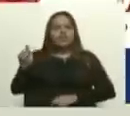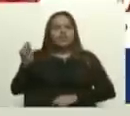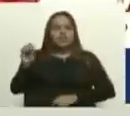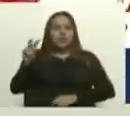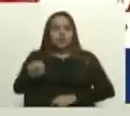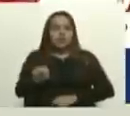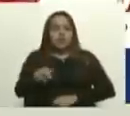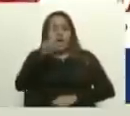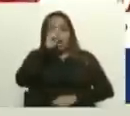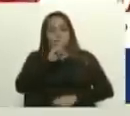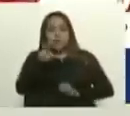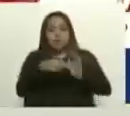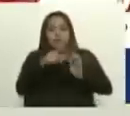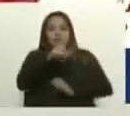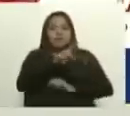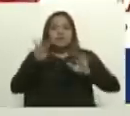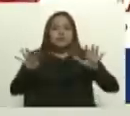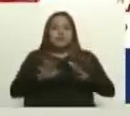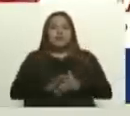año 19,